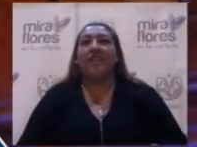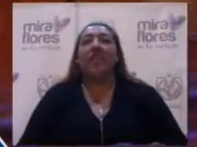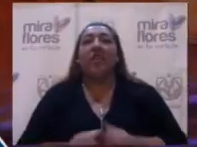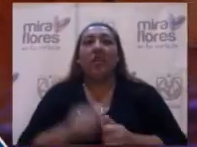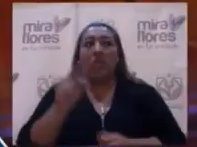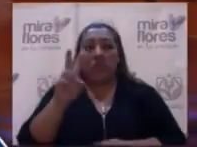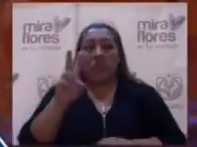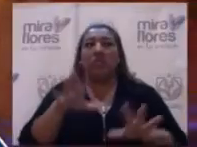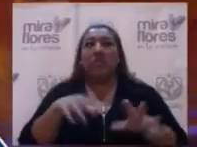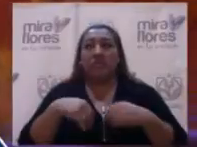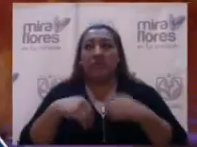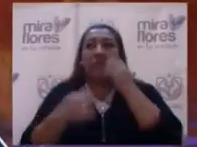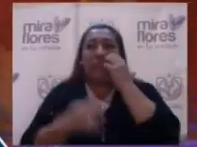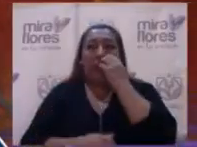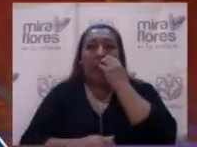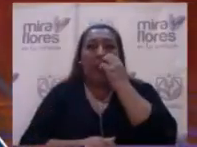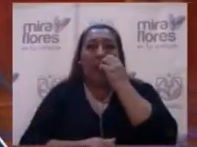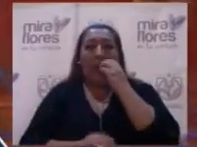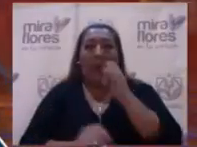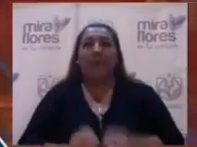abstenciones. Perfecto, vamos adelante.